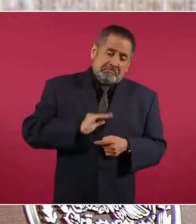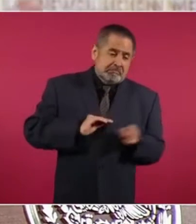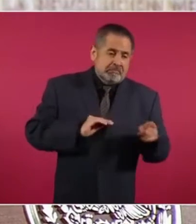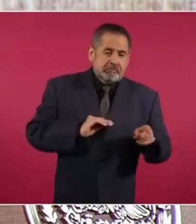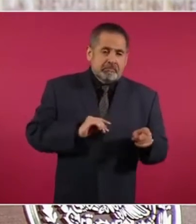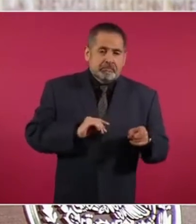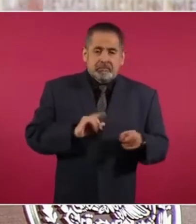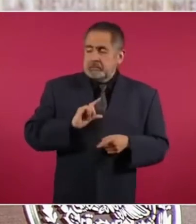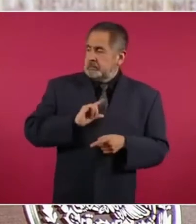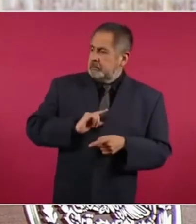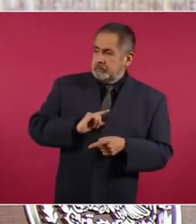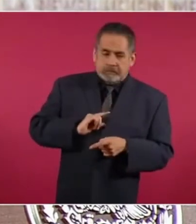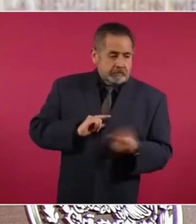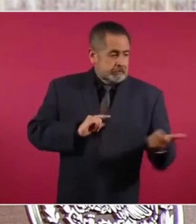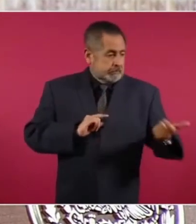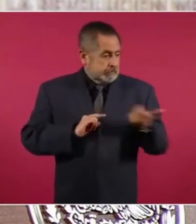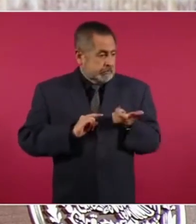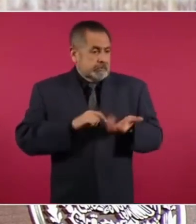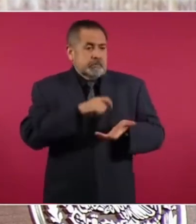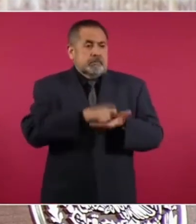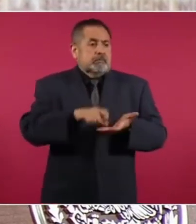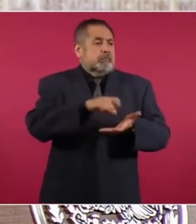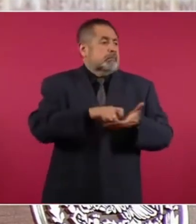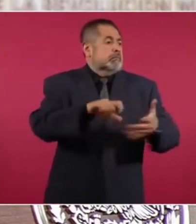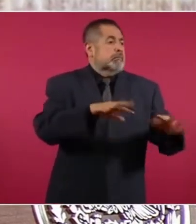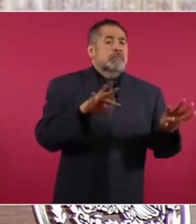eso los lleva a actuar